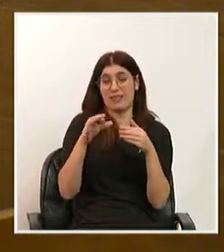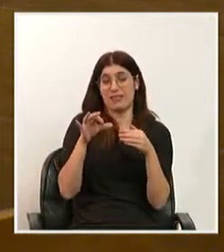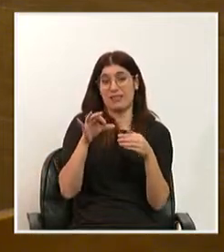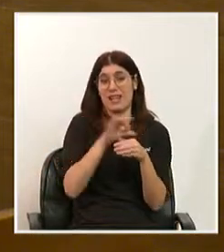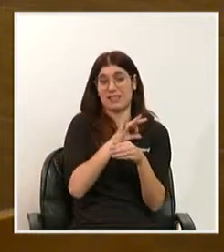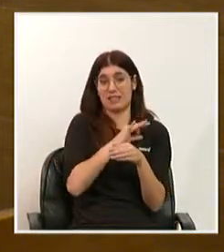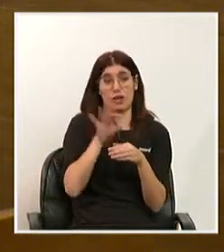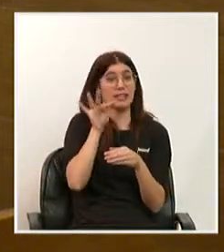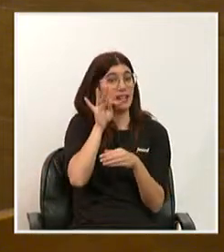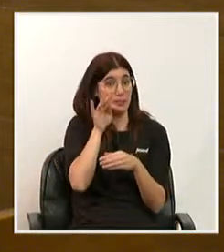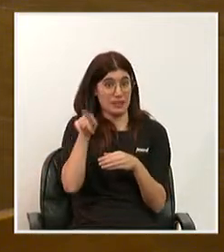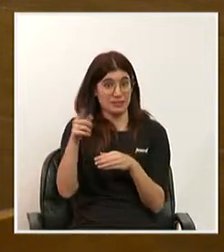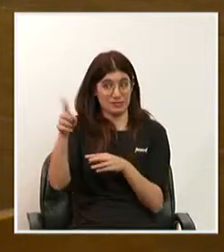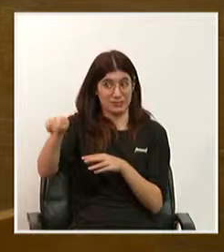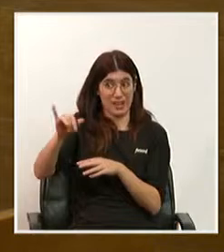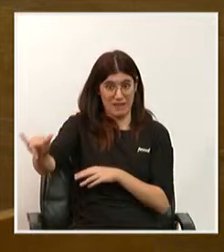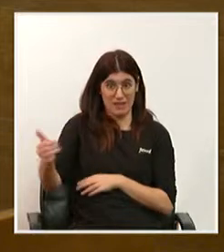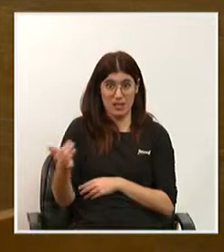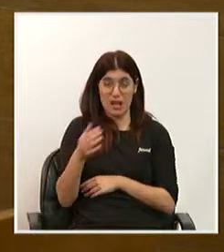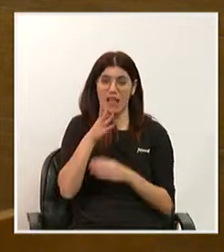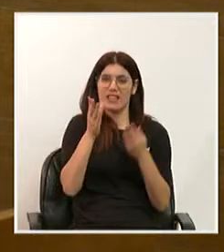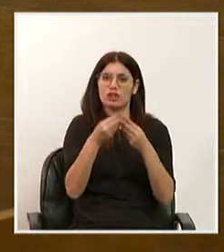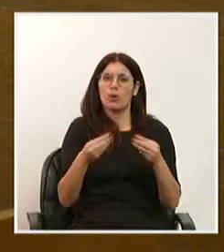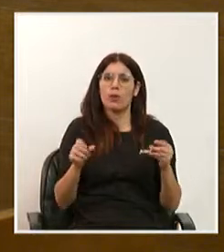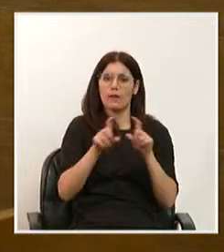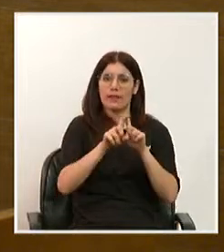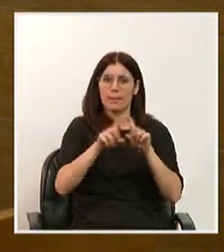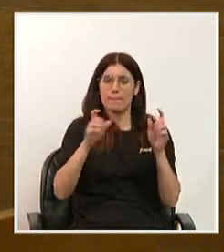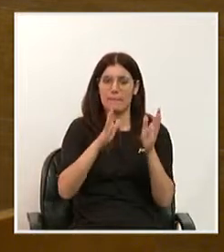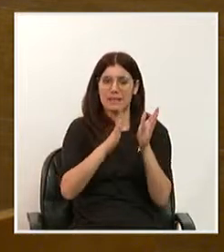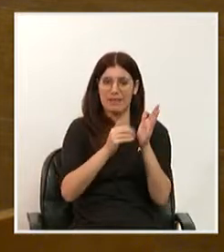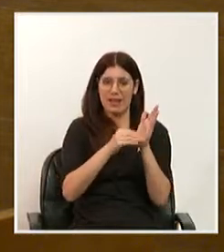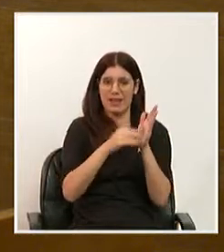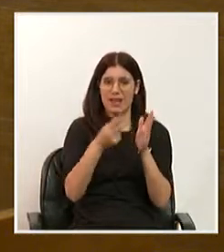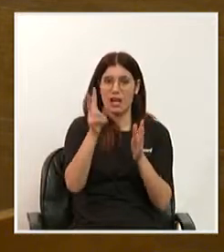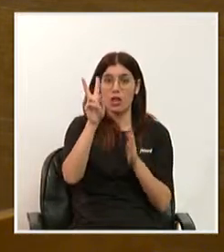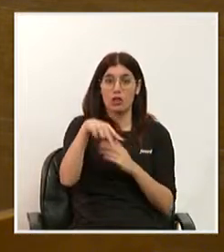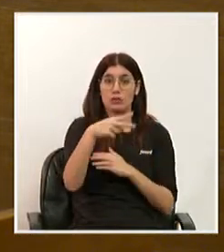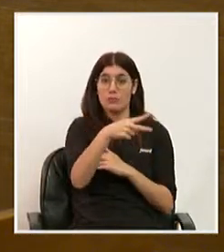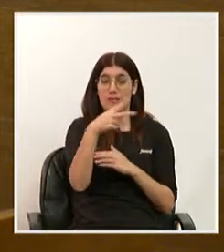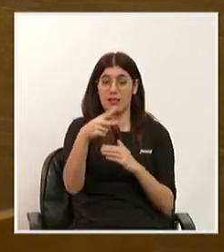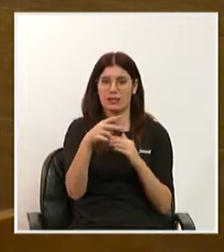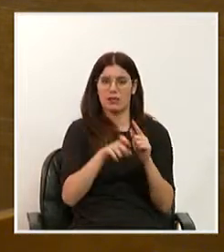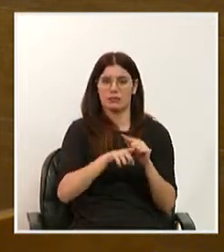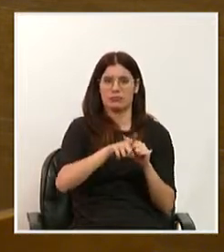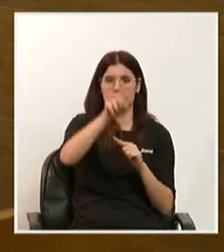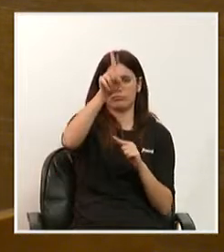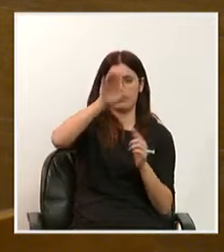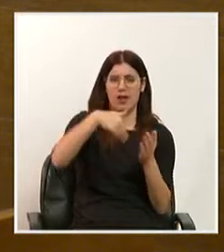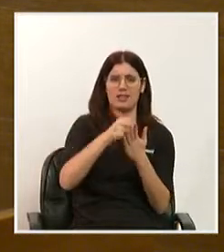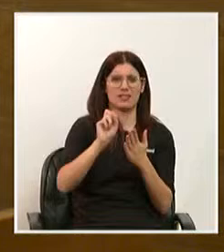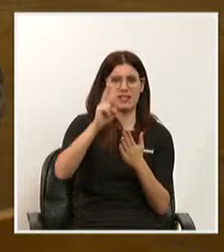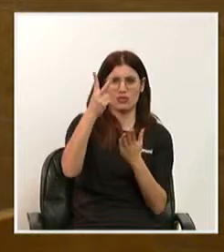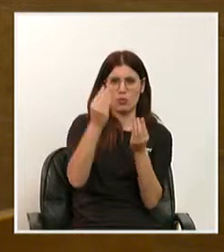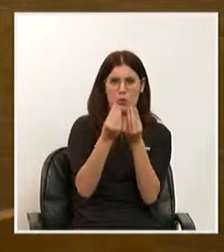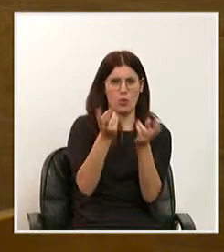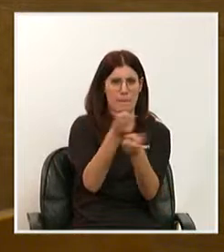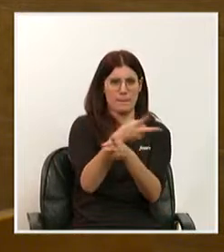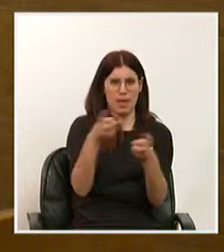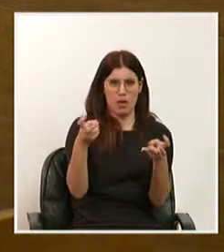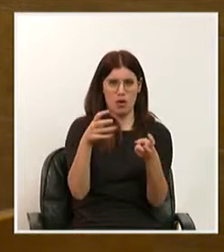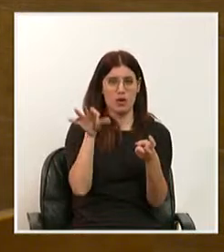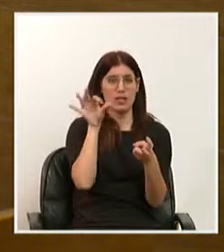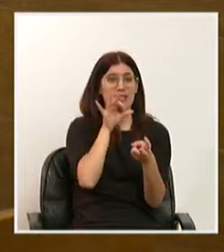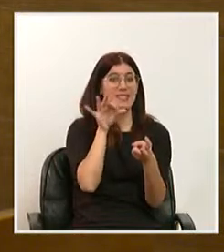disolución de empresas valencianas escaló en 2022 hasta su segundo peor dato en el